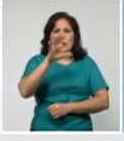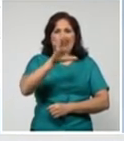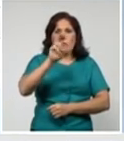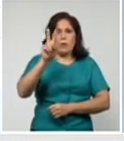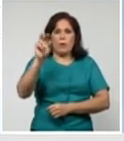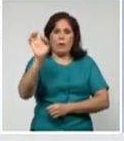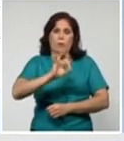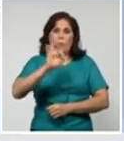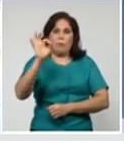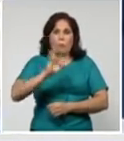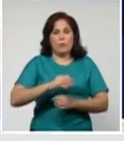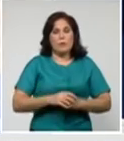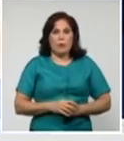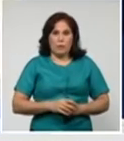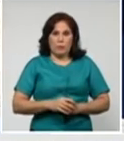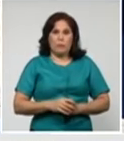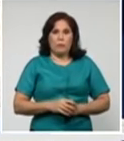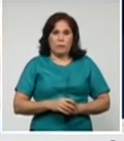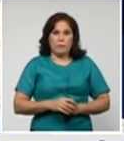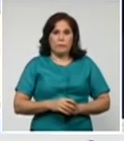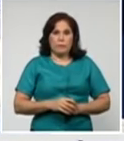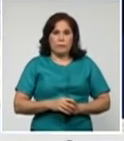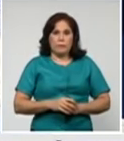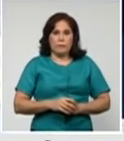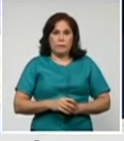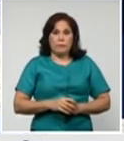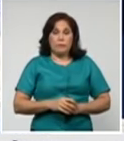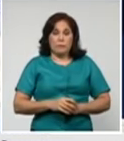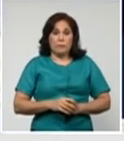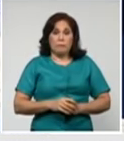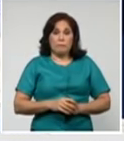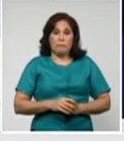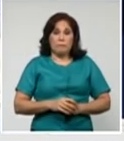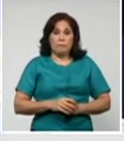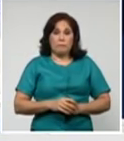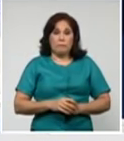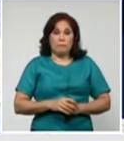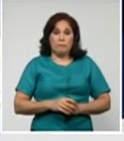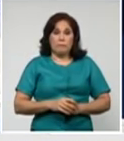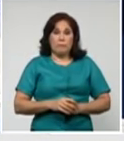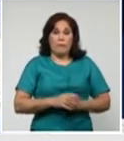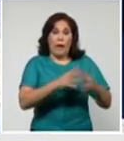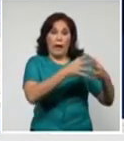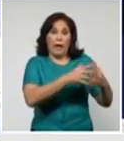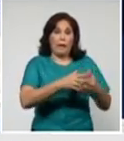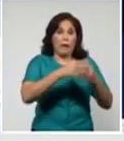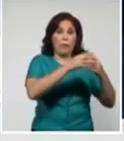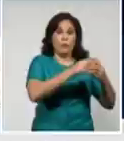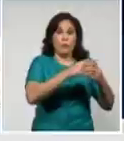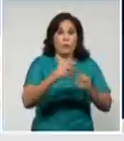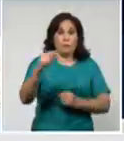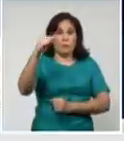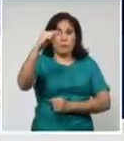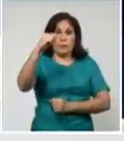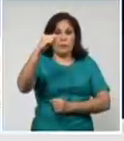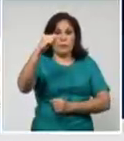3,52%. En la relación, Estados Unidos a la cabeza,